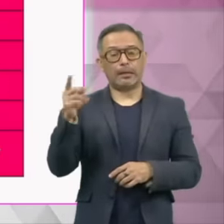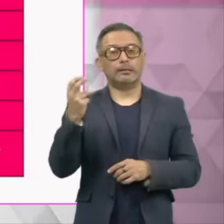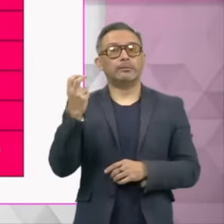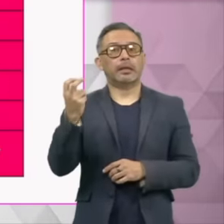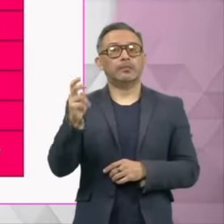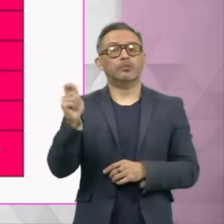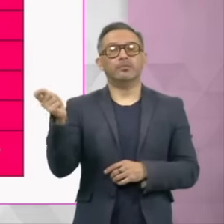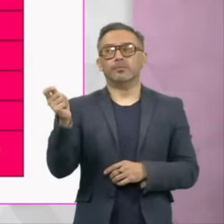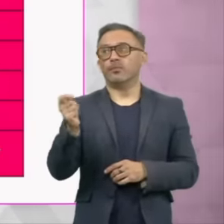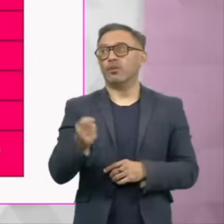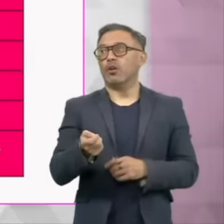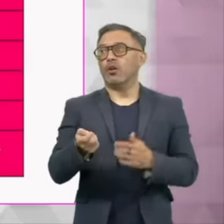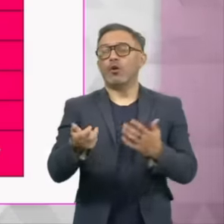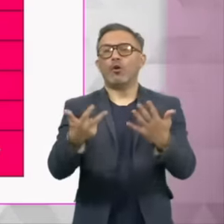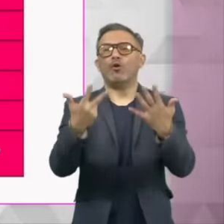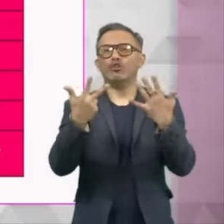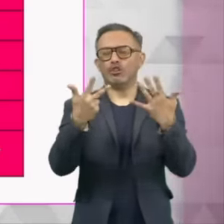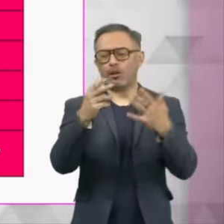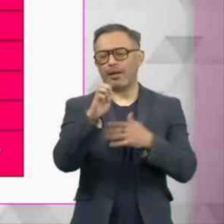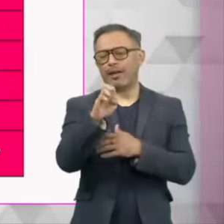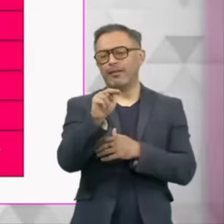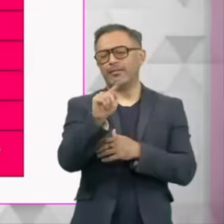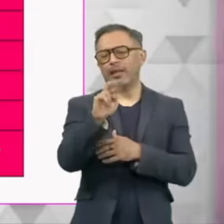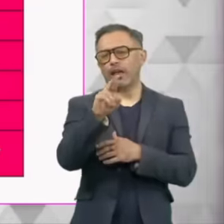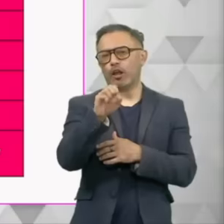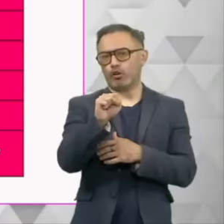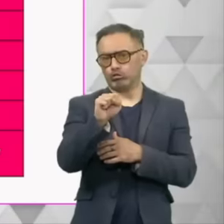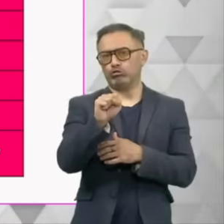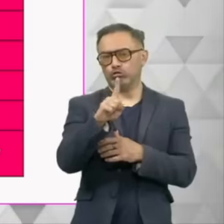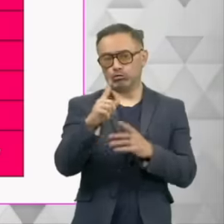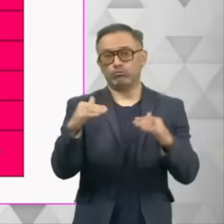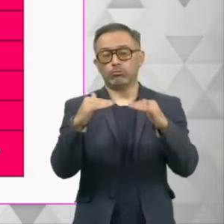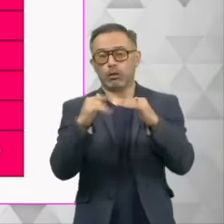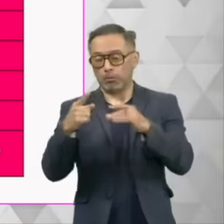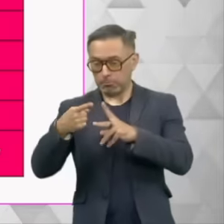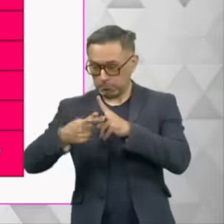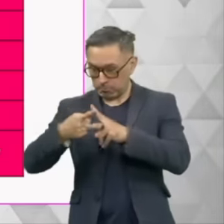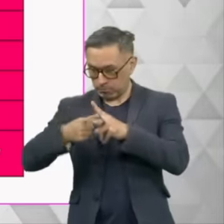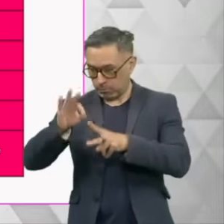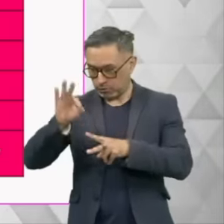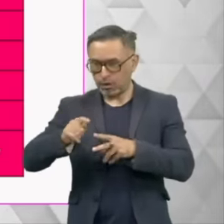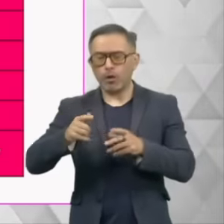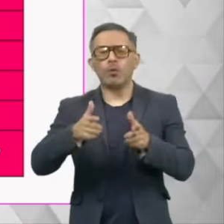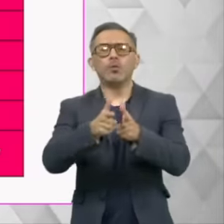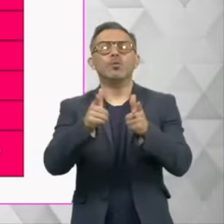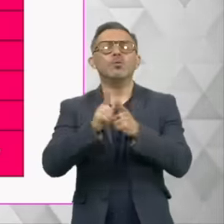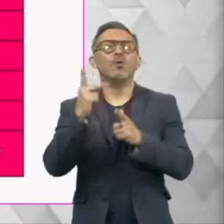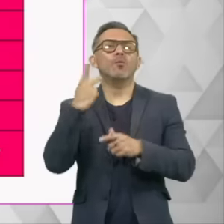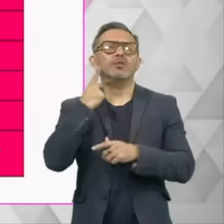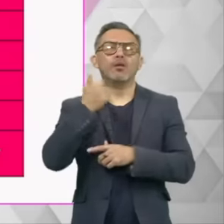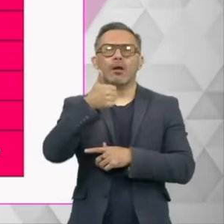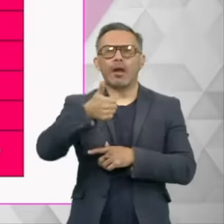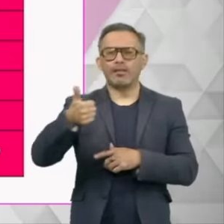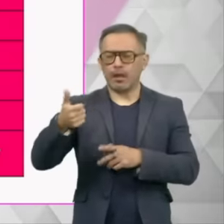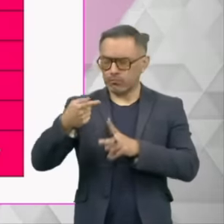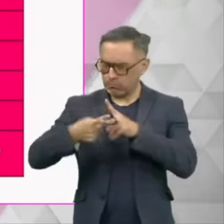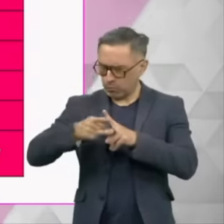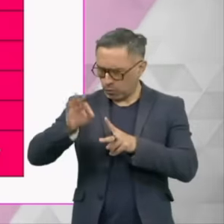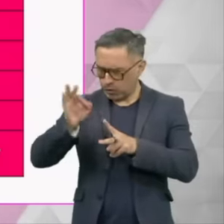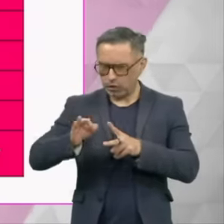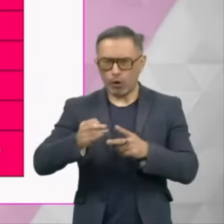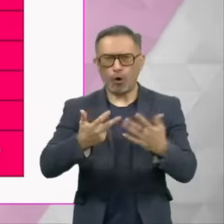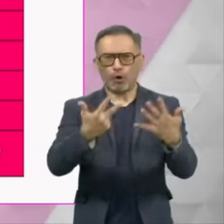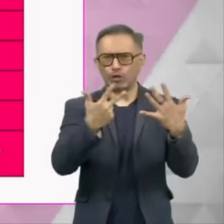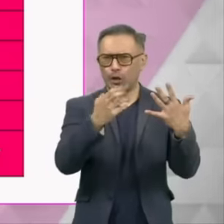el hecho de otorgar 8 enteros por igual a los porcentajes de cada uno de los partidos políticos,